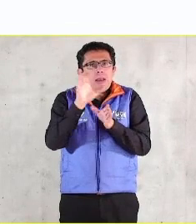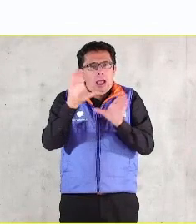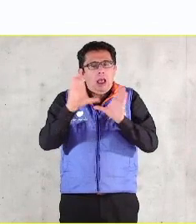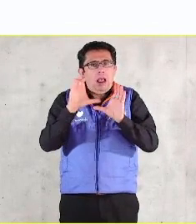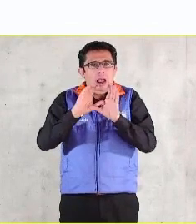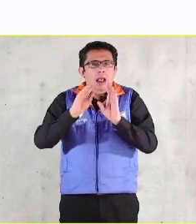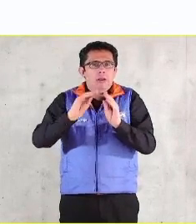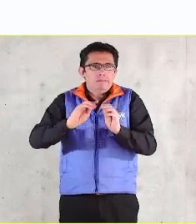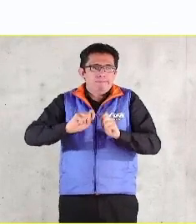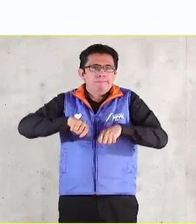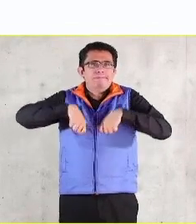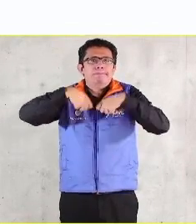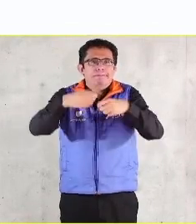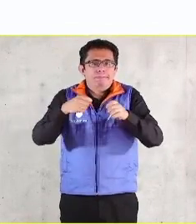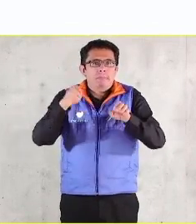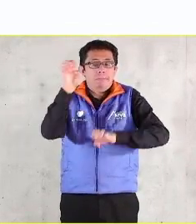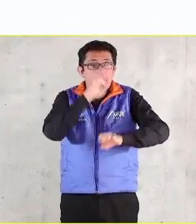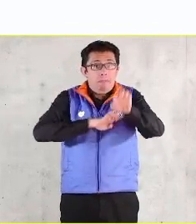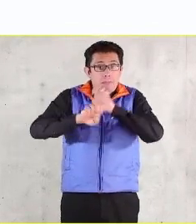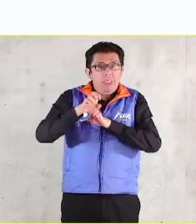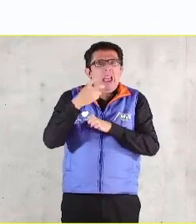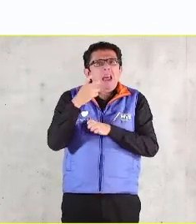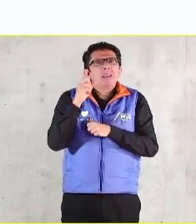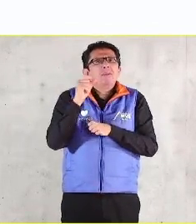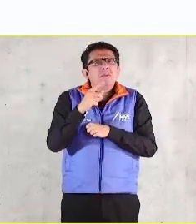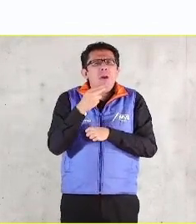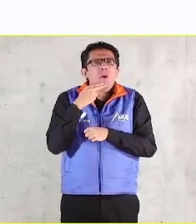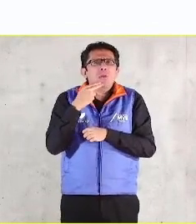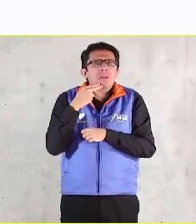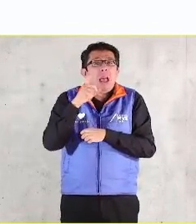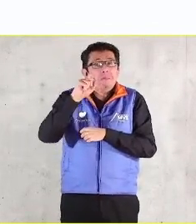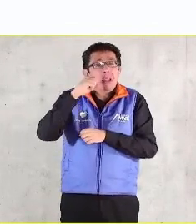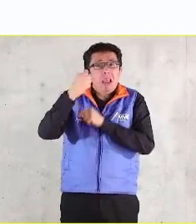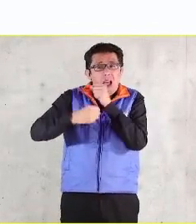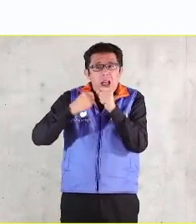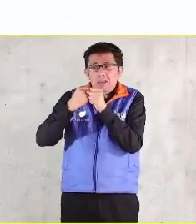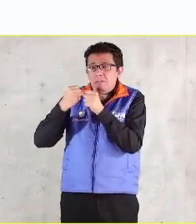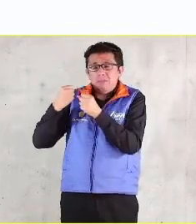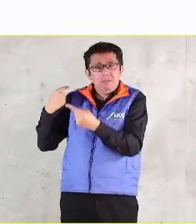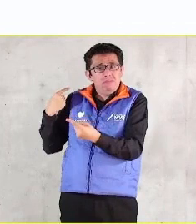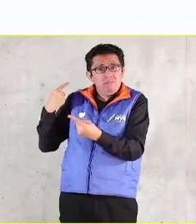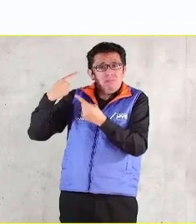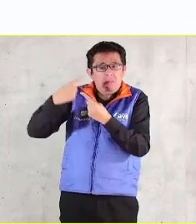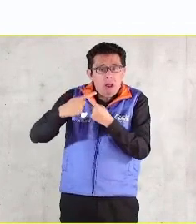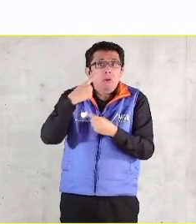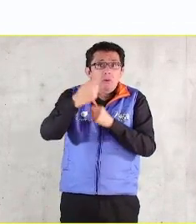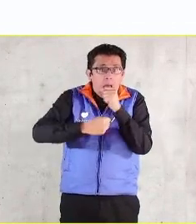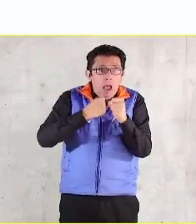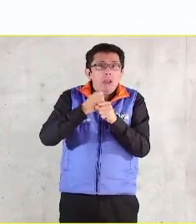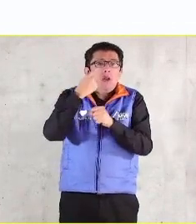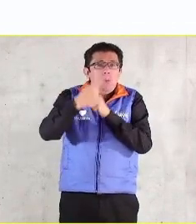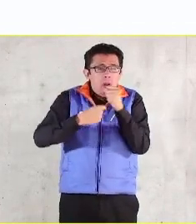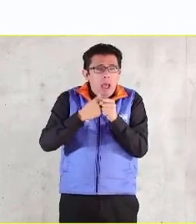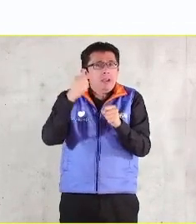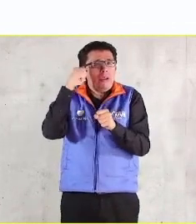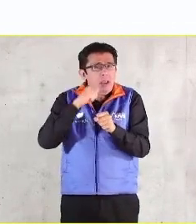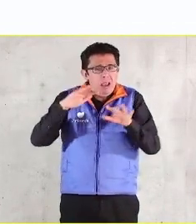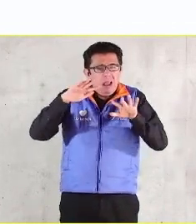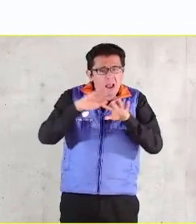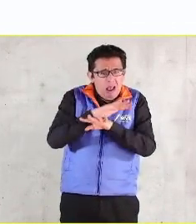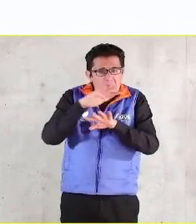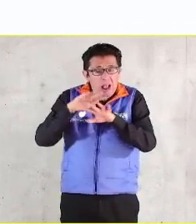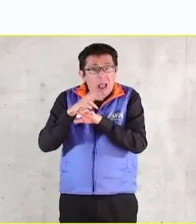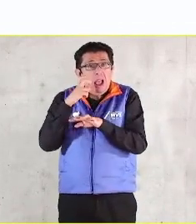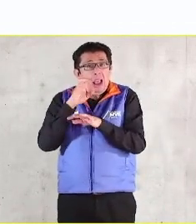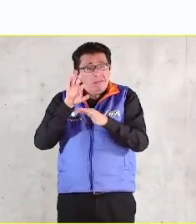lado, el instrumento que ha estado durante 20 años y que hemos estado haciendo modificaciones continuamente año con año, pues ya no estaba adecuado